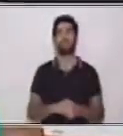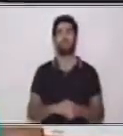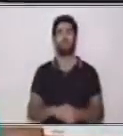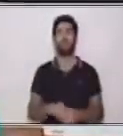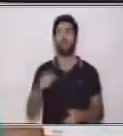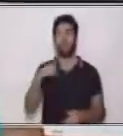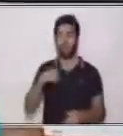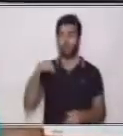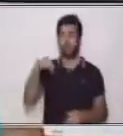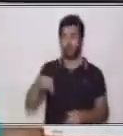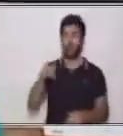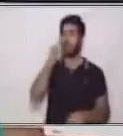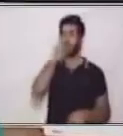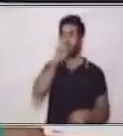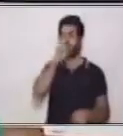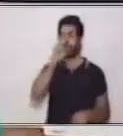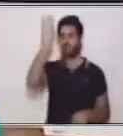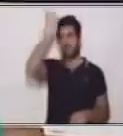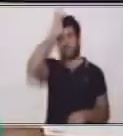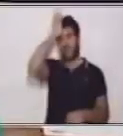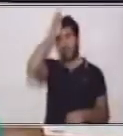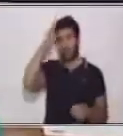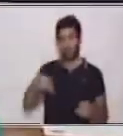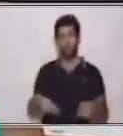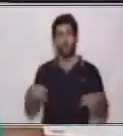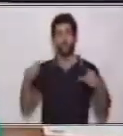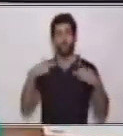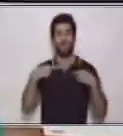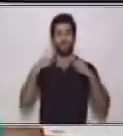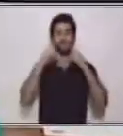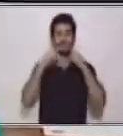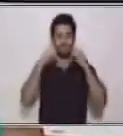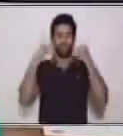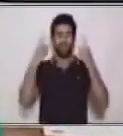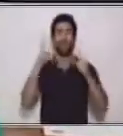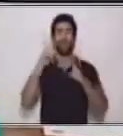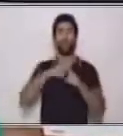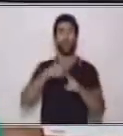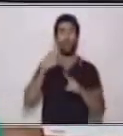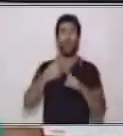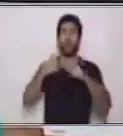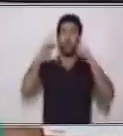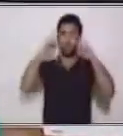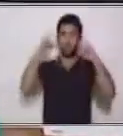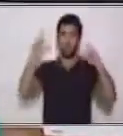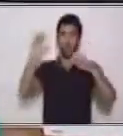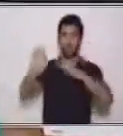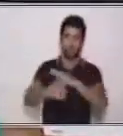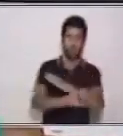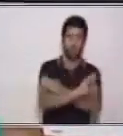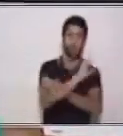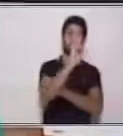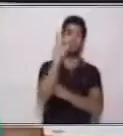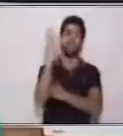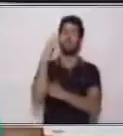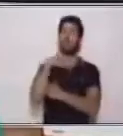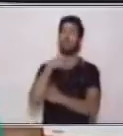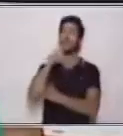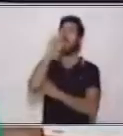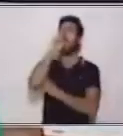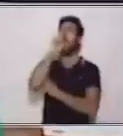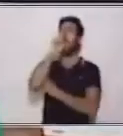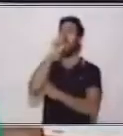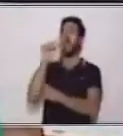Bartolito era un gallo que vivía muy feliz. Cuando el sol aparecía, Bartolito cantaba